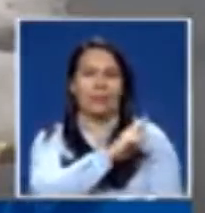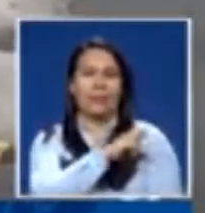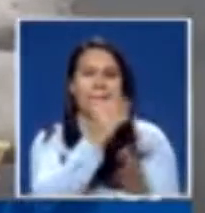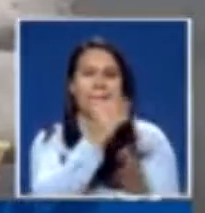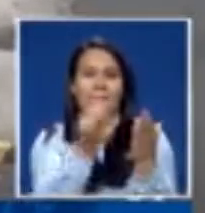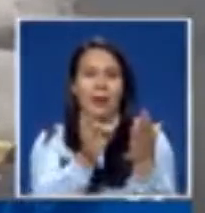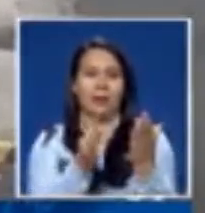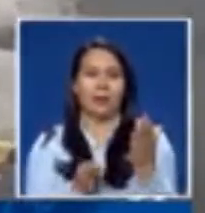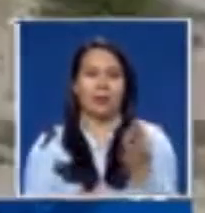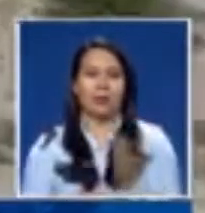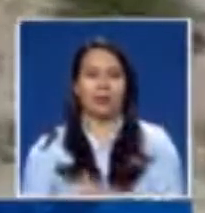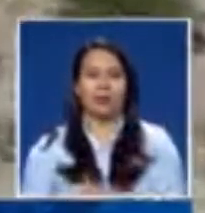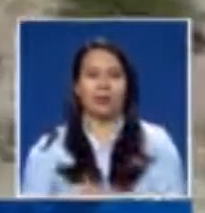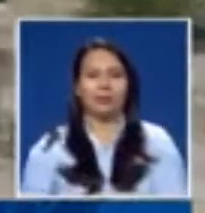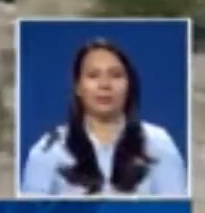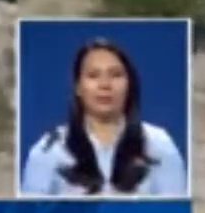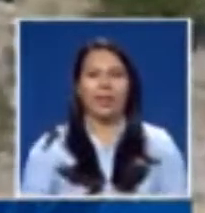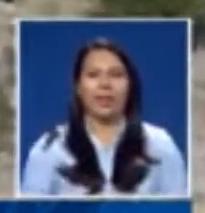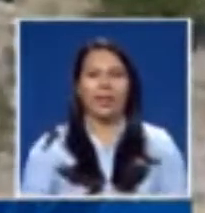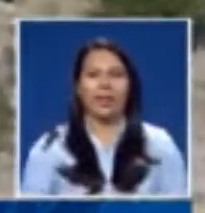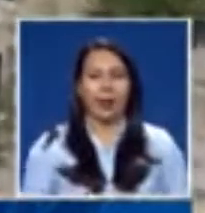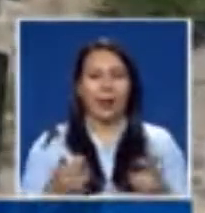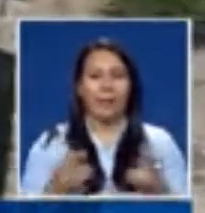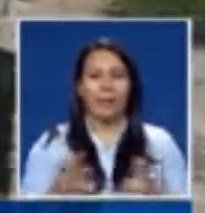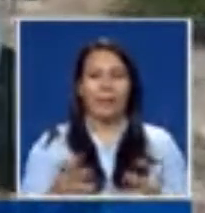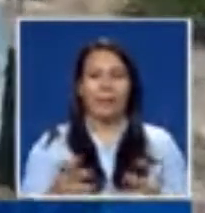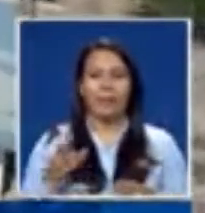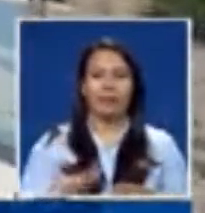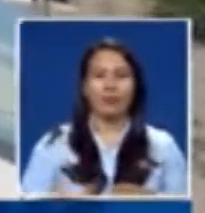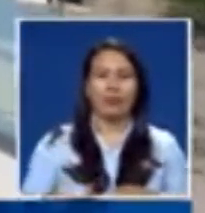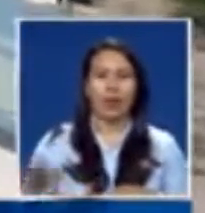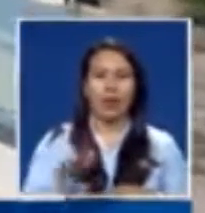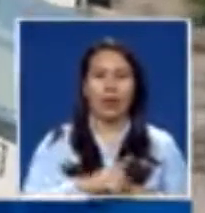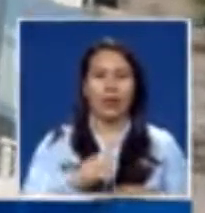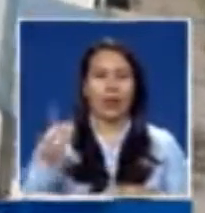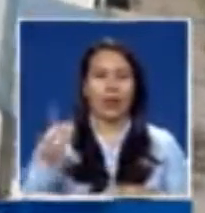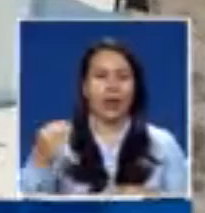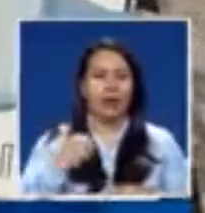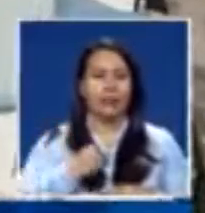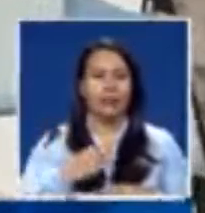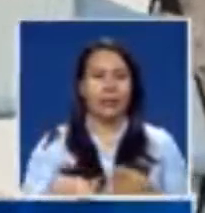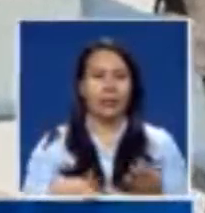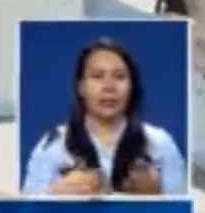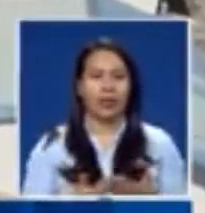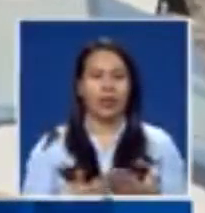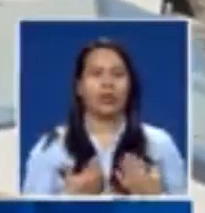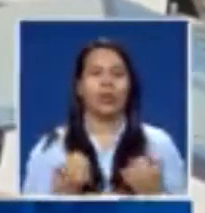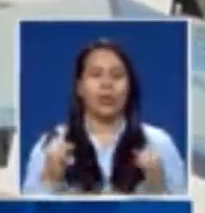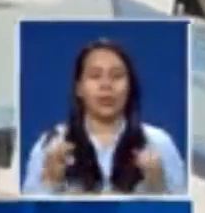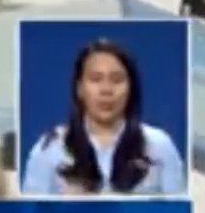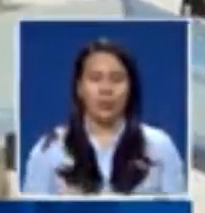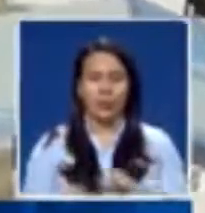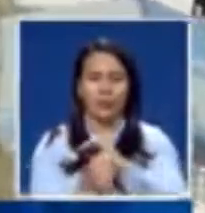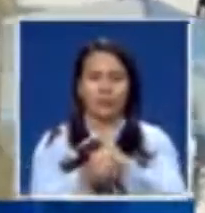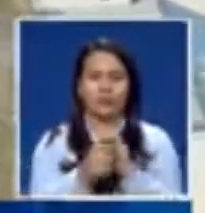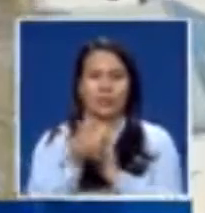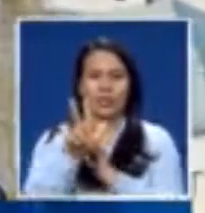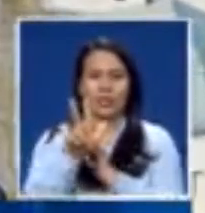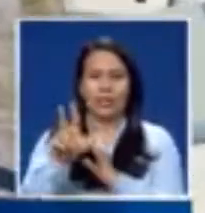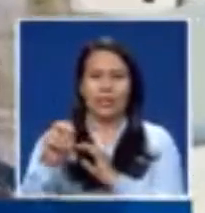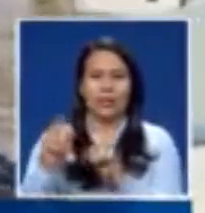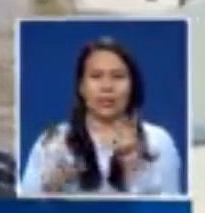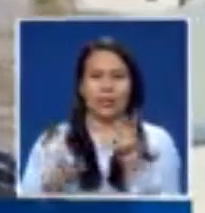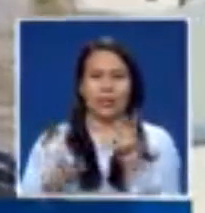presupuesto para su mantenimiento. Es así como ahora las instalaciones de la fallida refinería del Pacífico finalmente serán el refugio de